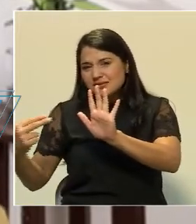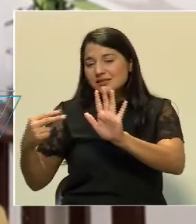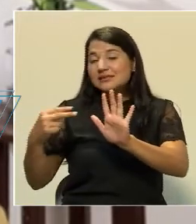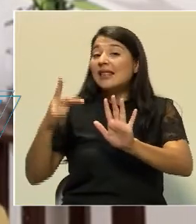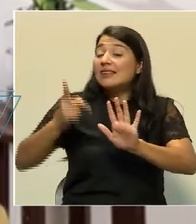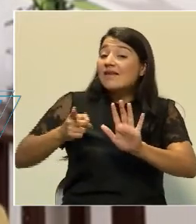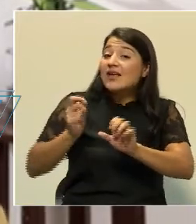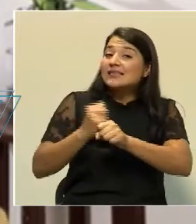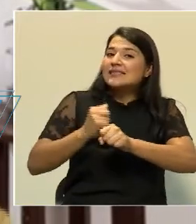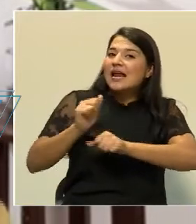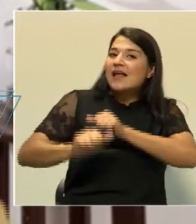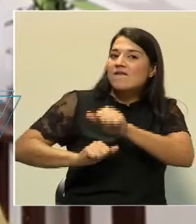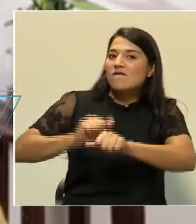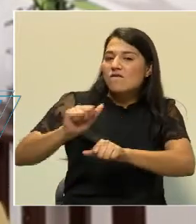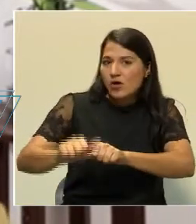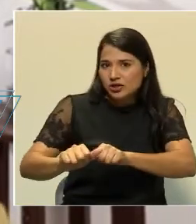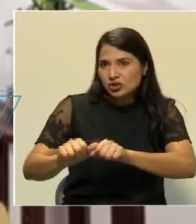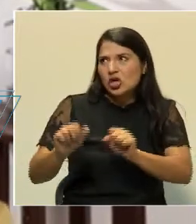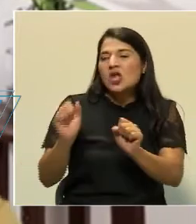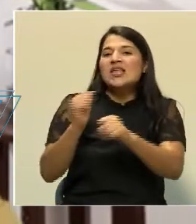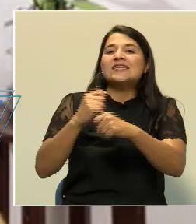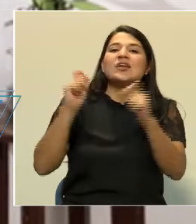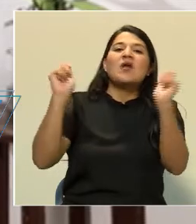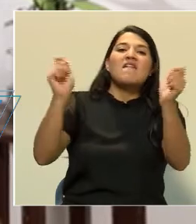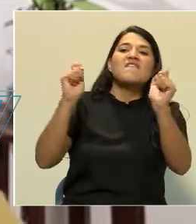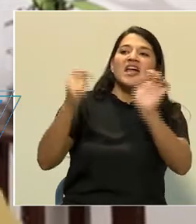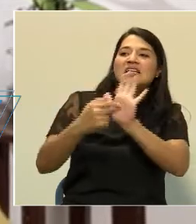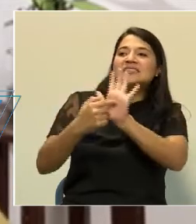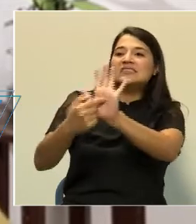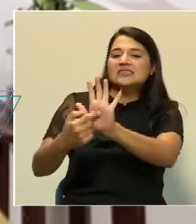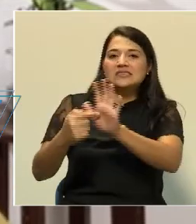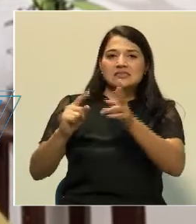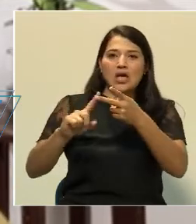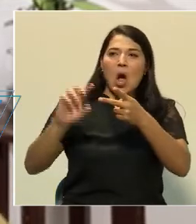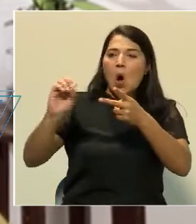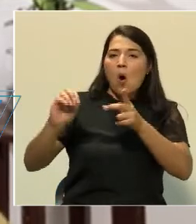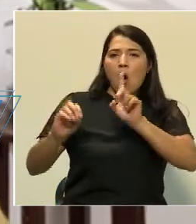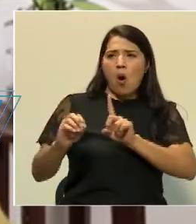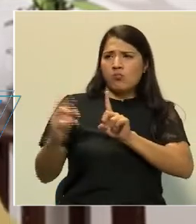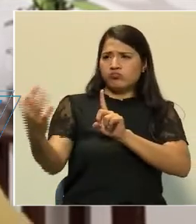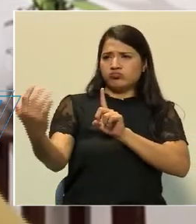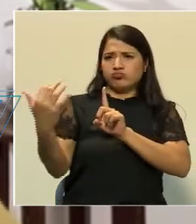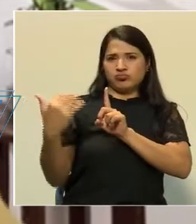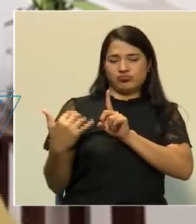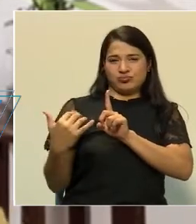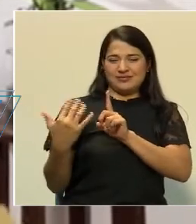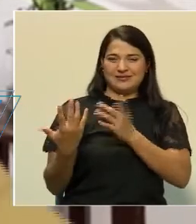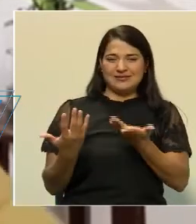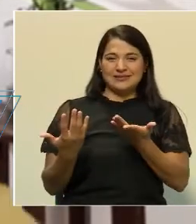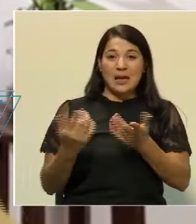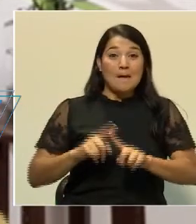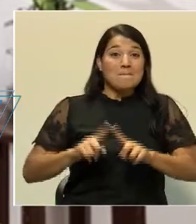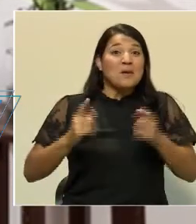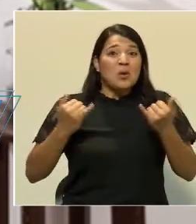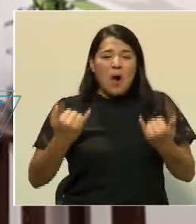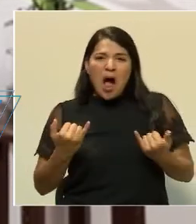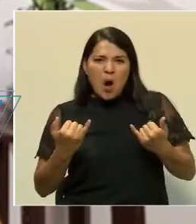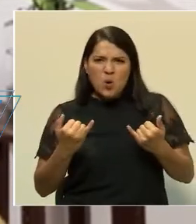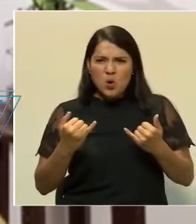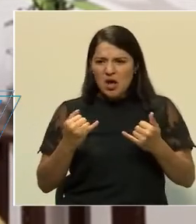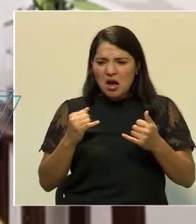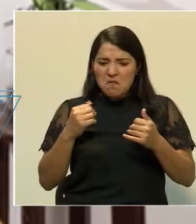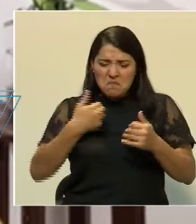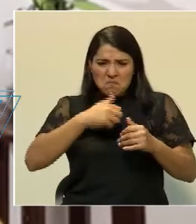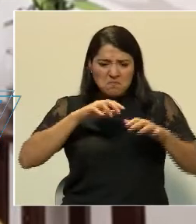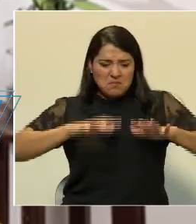el esfuerzo general de poder montar una expo o montar un conversatorio en persona, por ejemplo. Ahora es cuestión de arreglar un poquito una esquinita